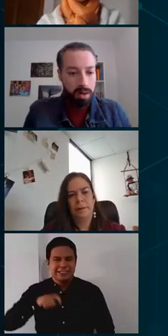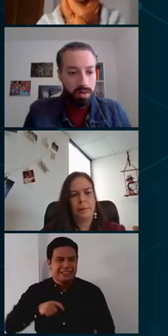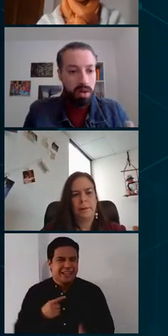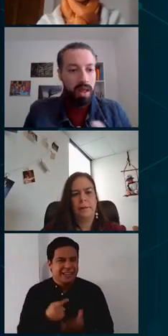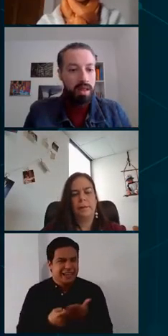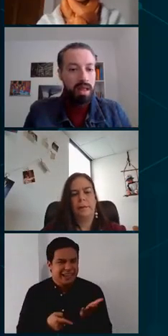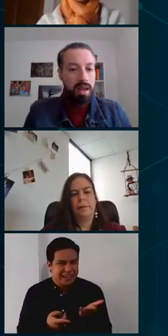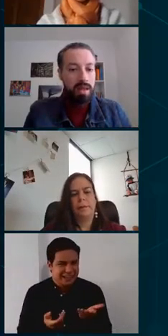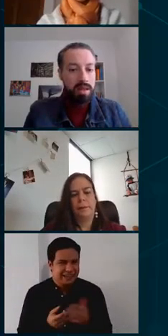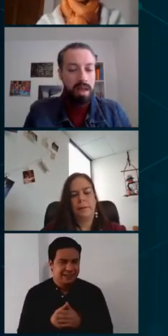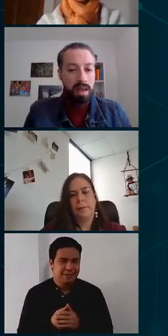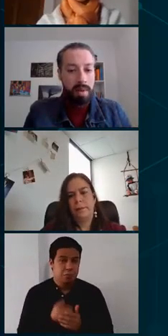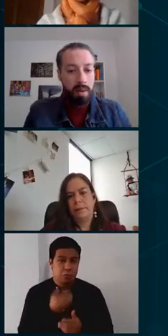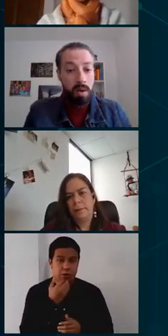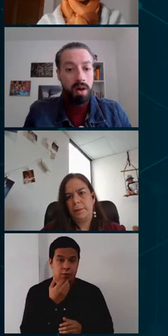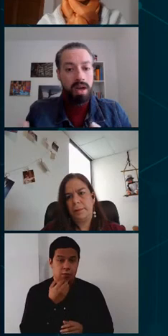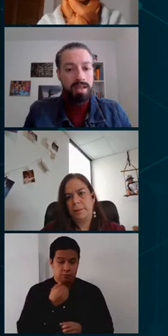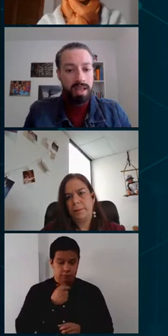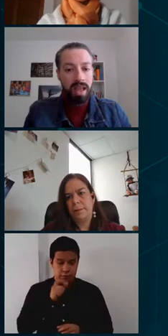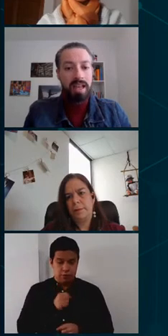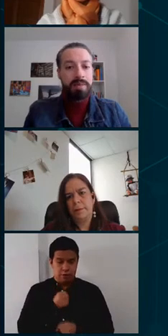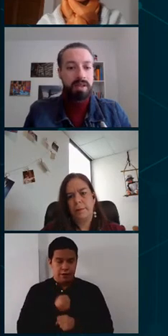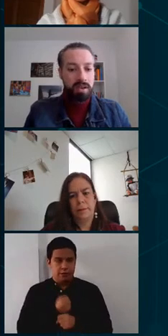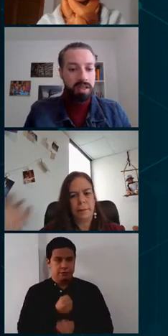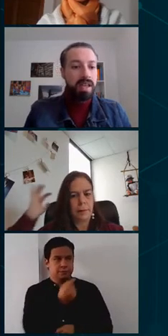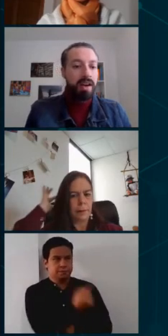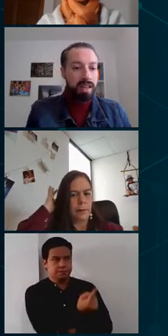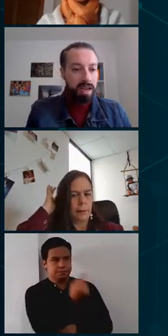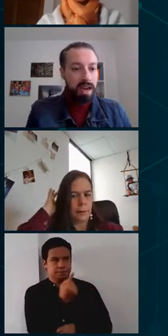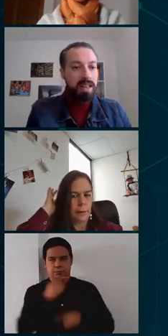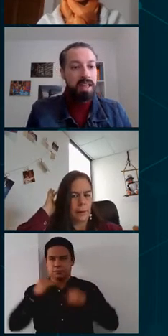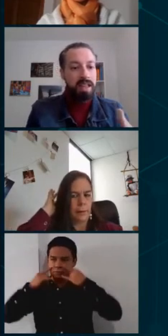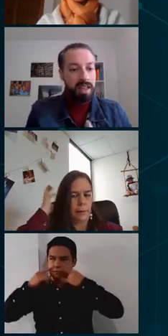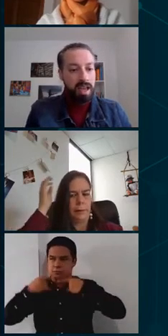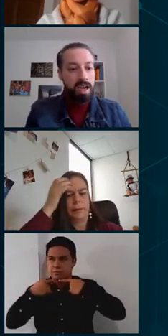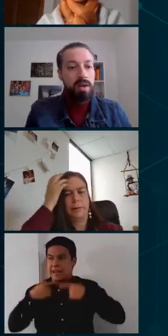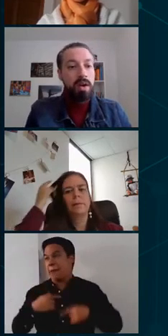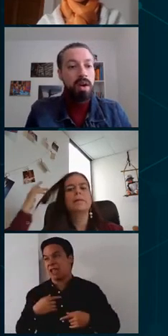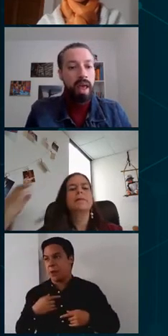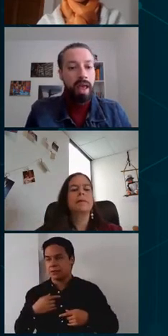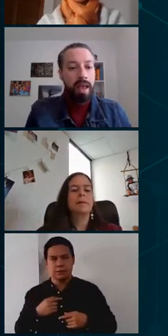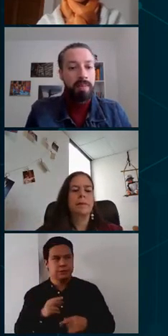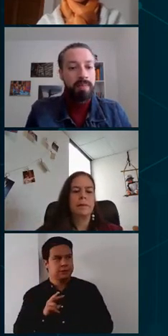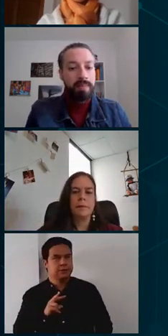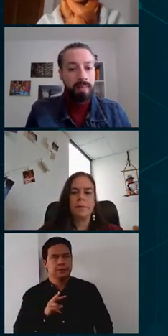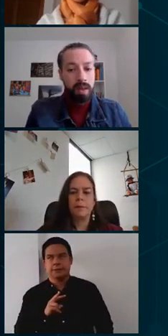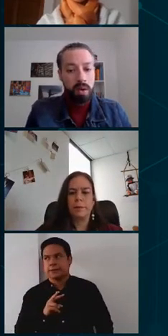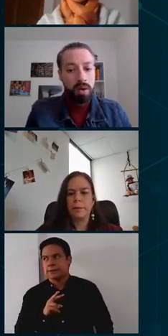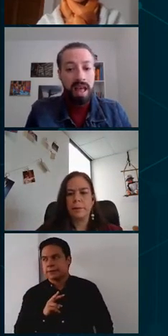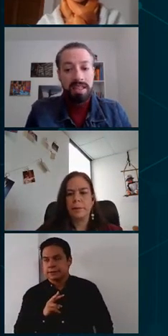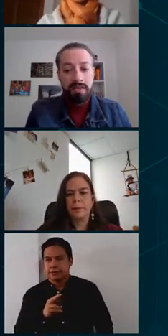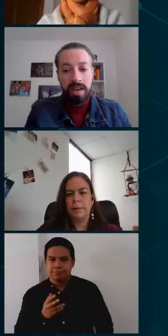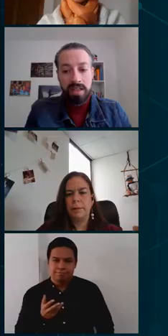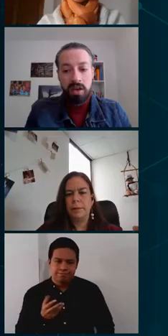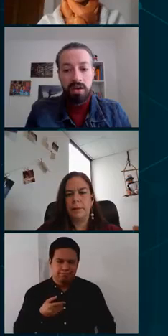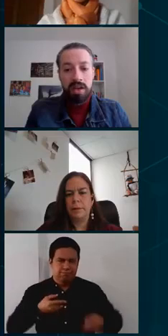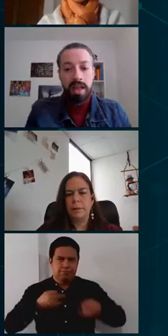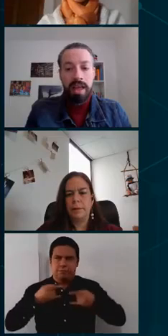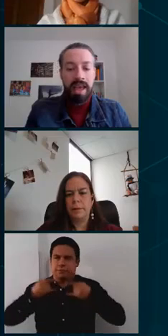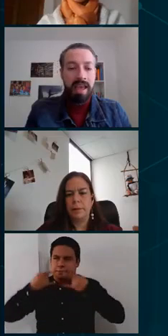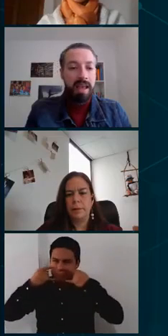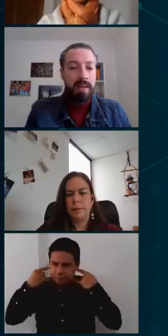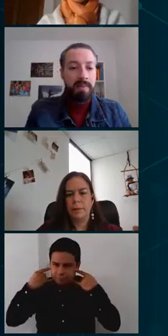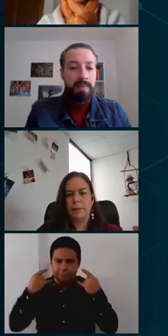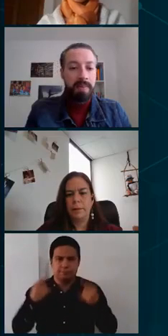y hagan buen uso del tapabocas, que las personas que van a entrar a la tienda tengan una